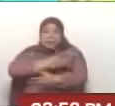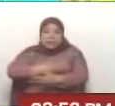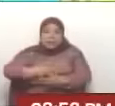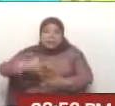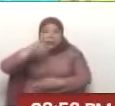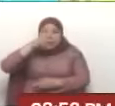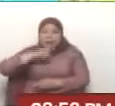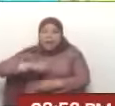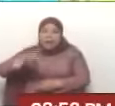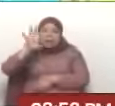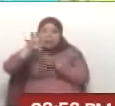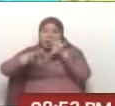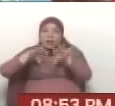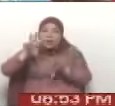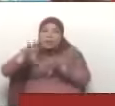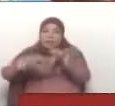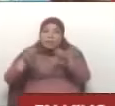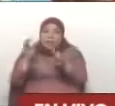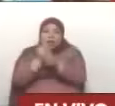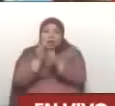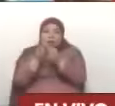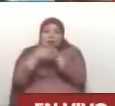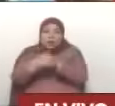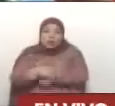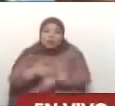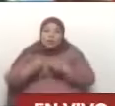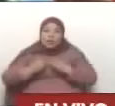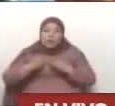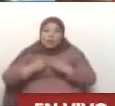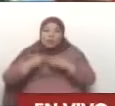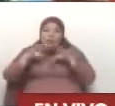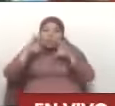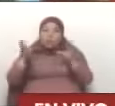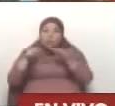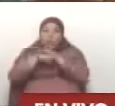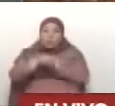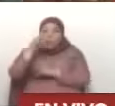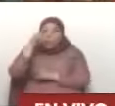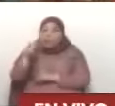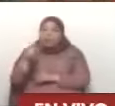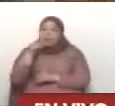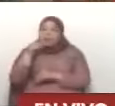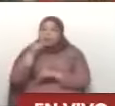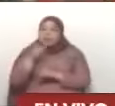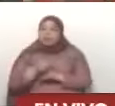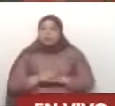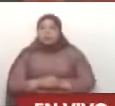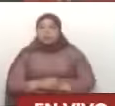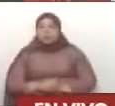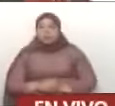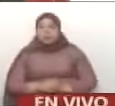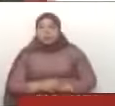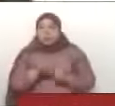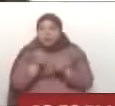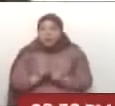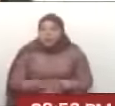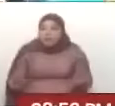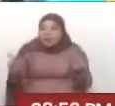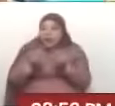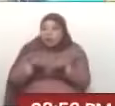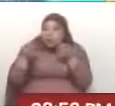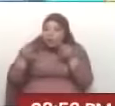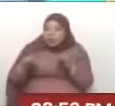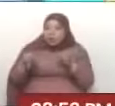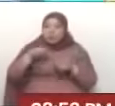años. Amén, así es. De permanencia en la cueva del Guacho, lo cual va a aumentar el valor natural